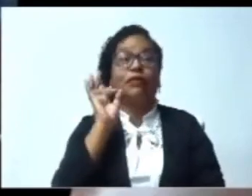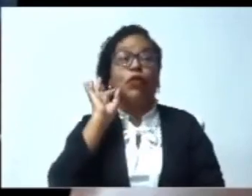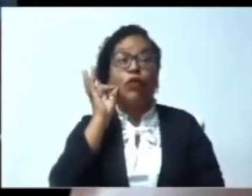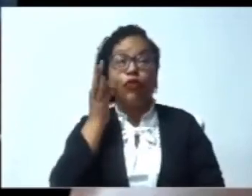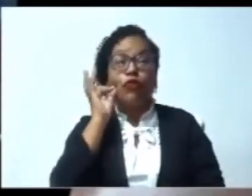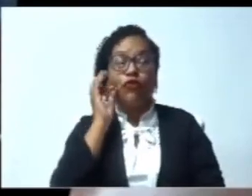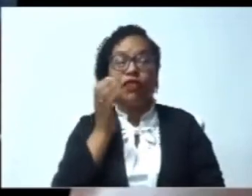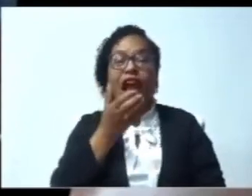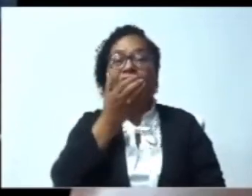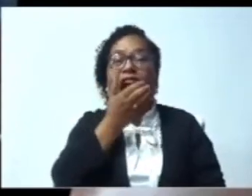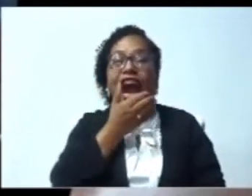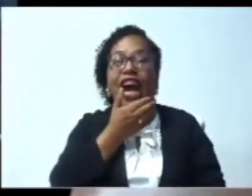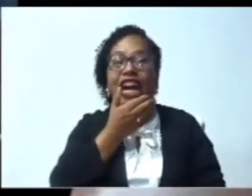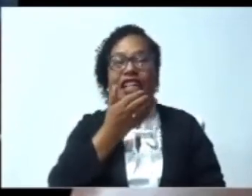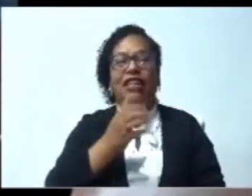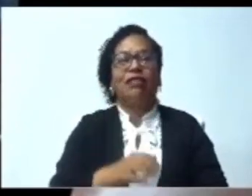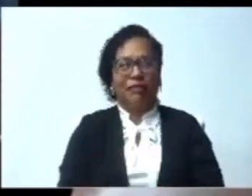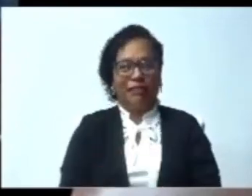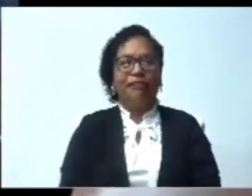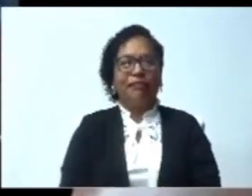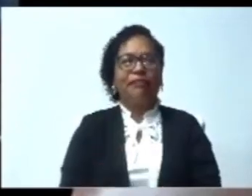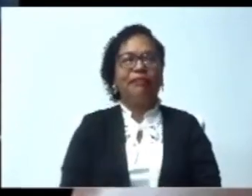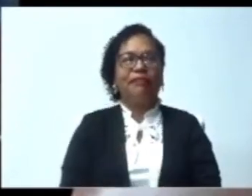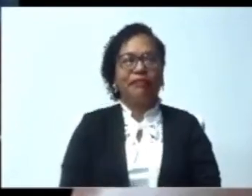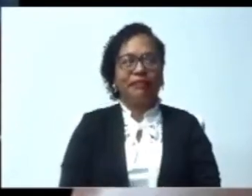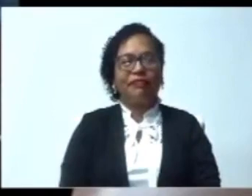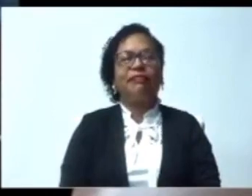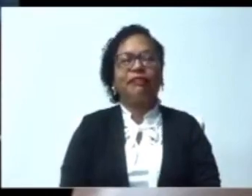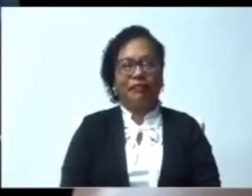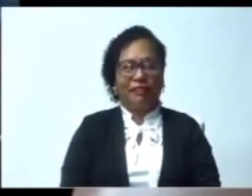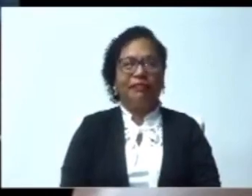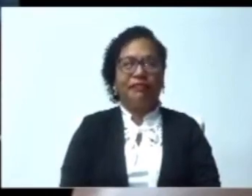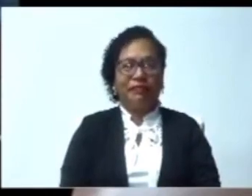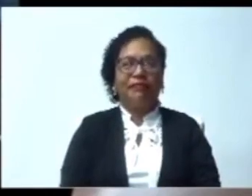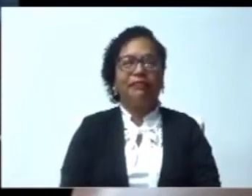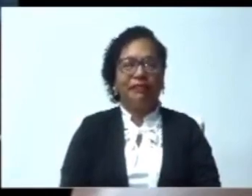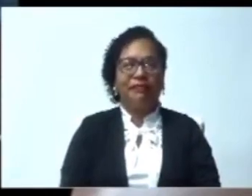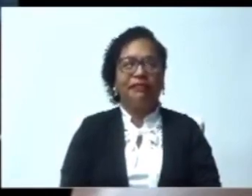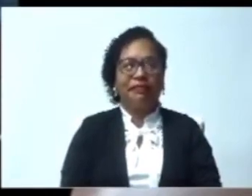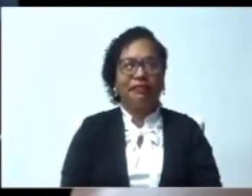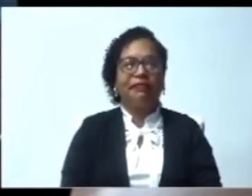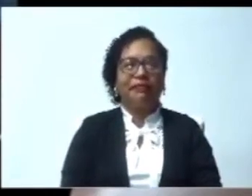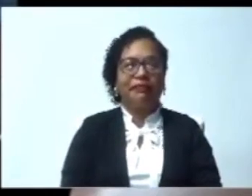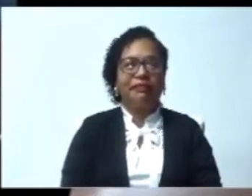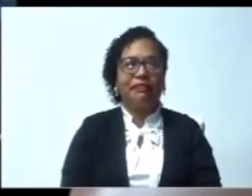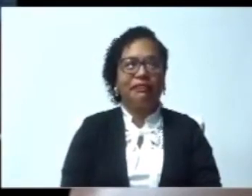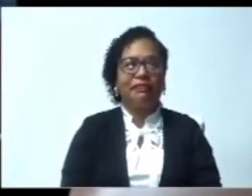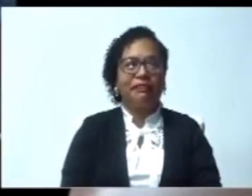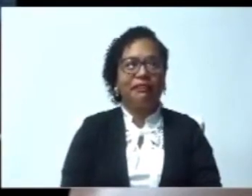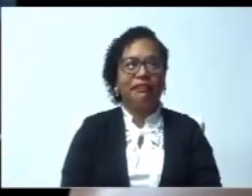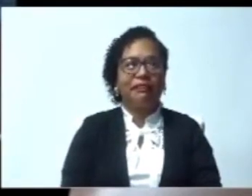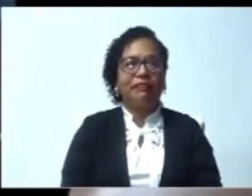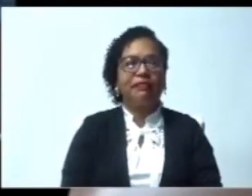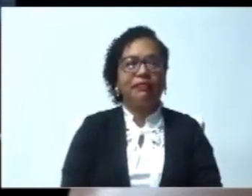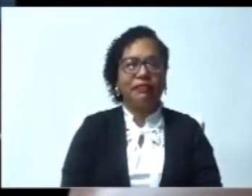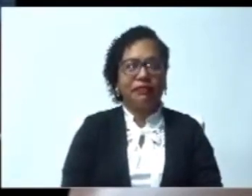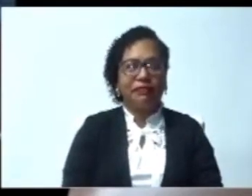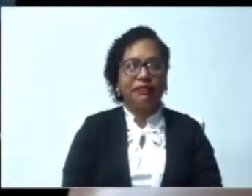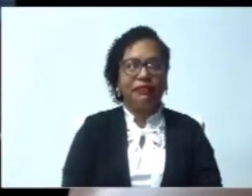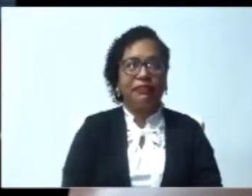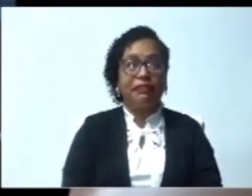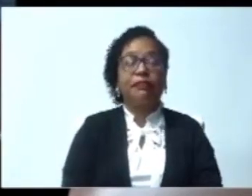fruticultura de la República Dominicana en el exterior y también a nivel local. Queremos decirle que en